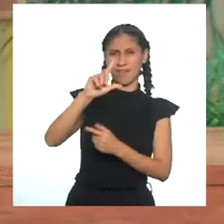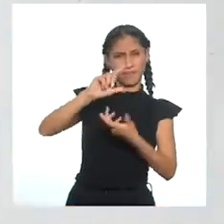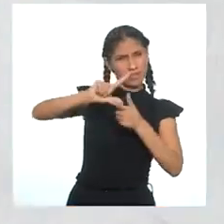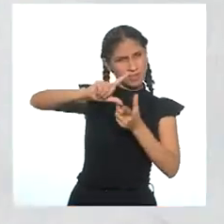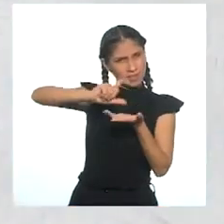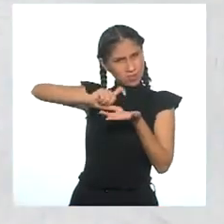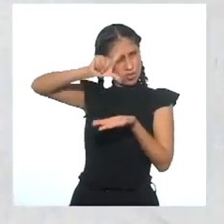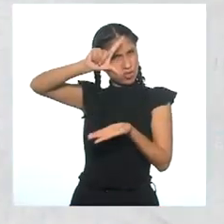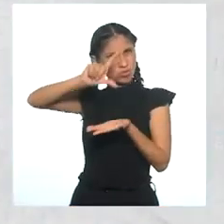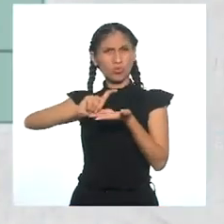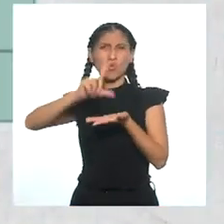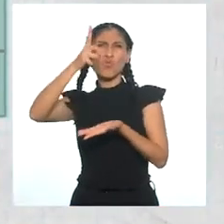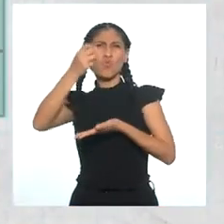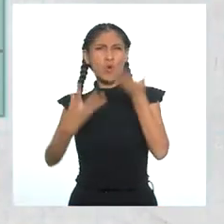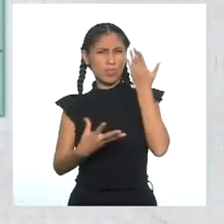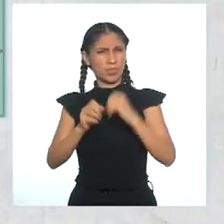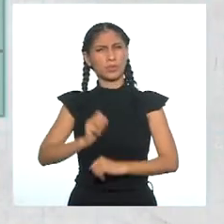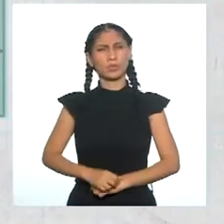tabla.